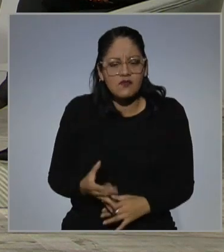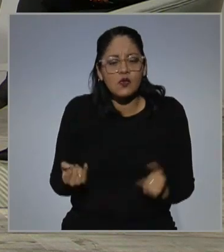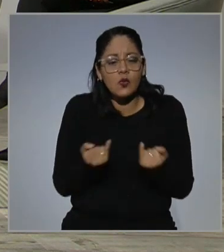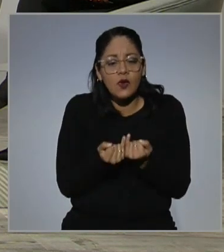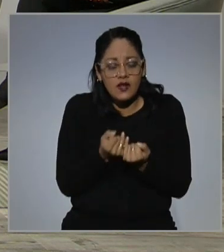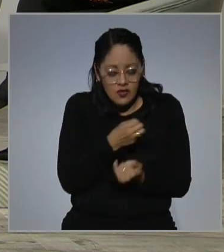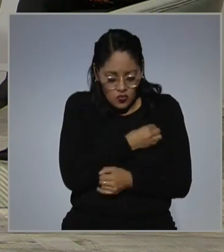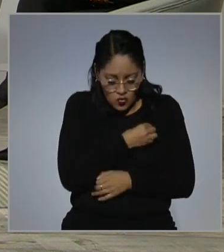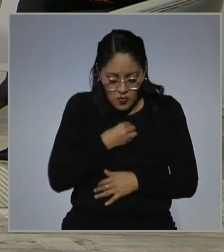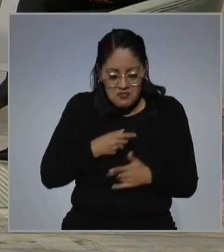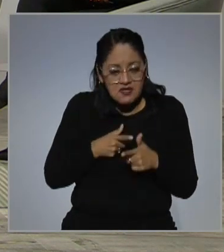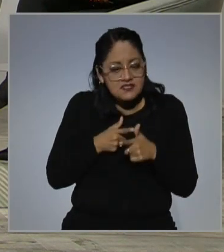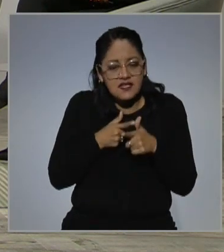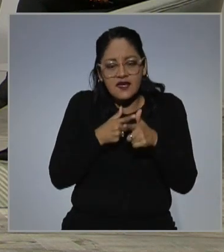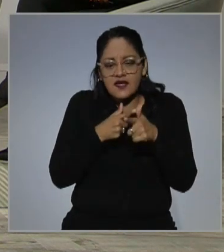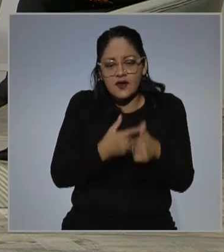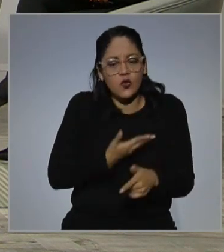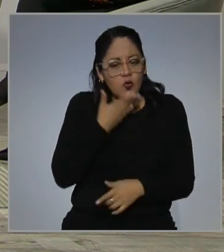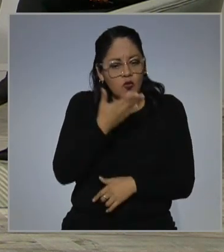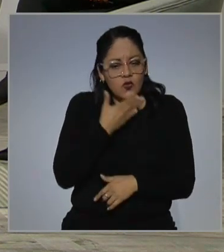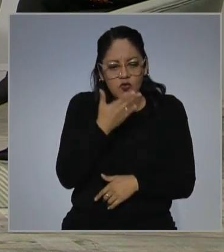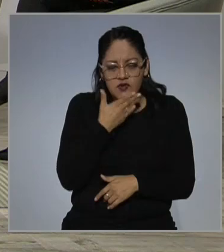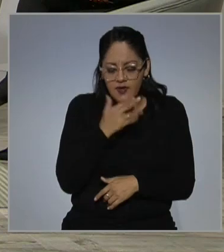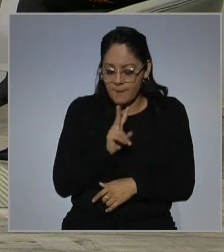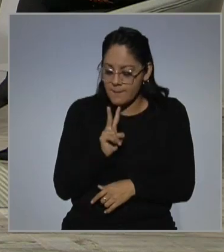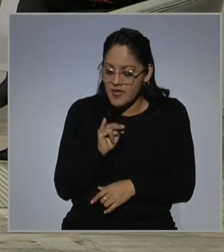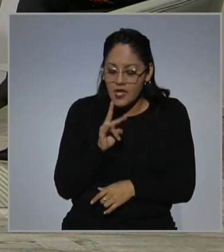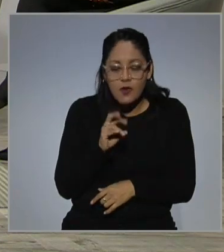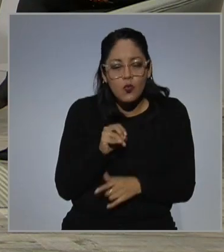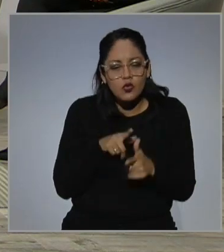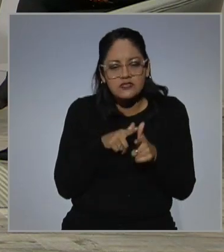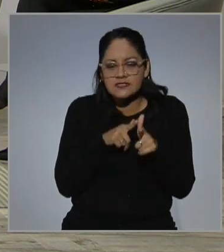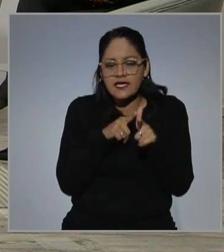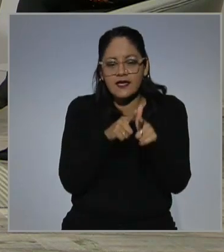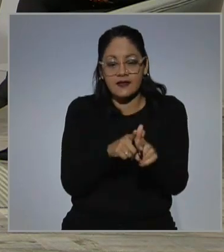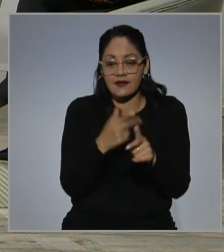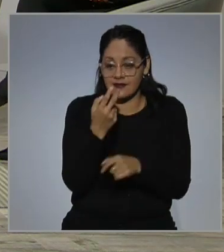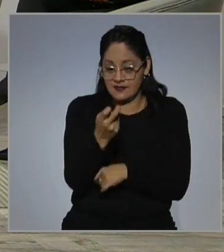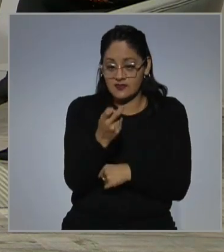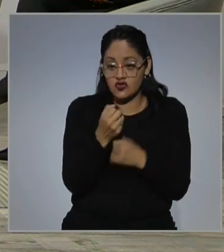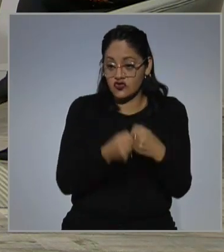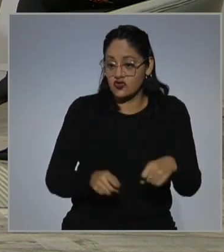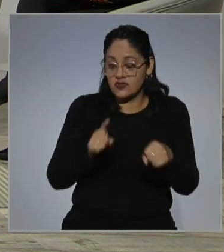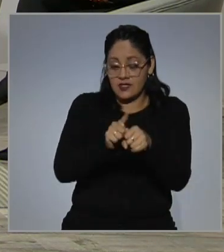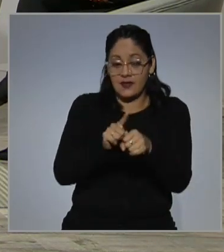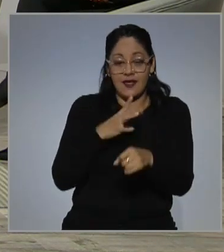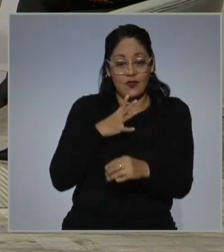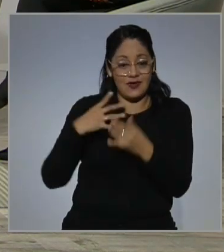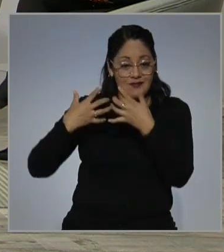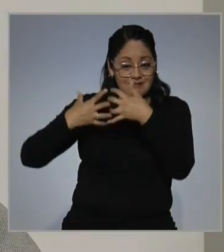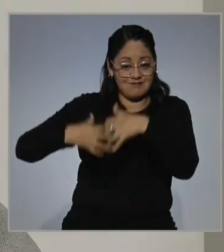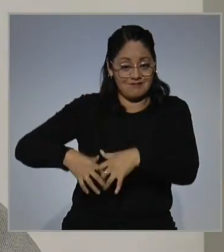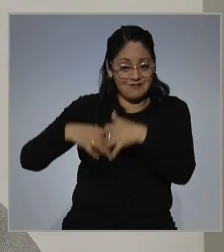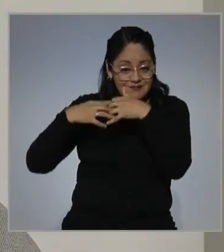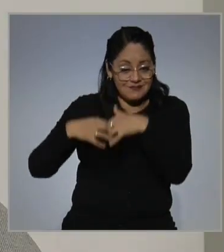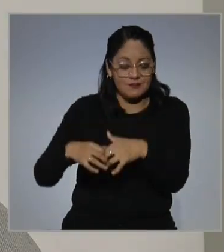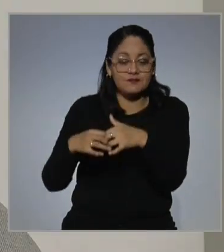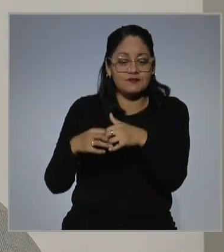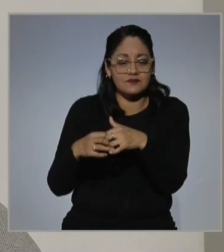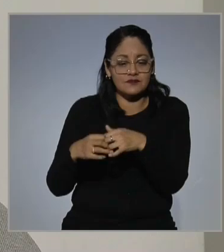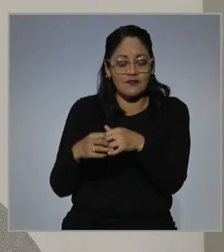la obligación de mantenerlo vivo. Y ahí hay un desafío como sociedad, que la industria propiamente